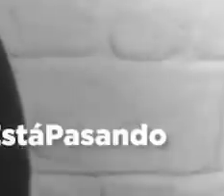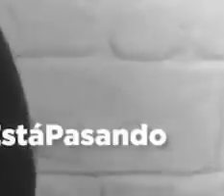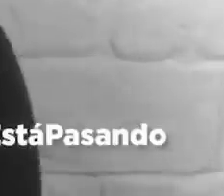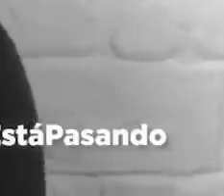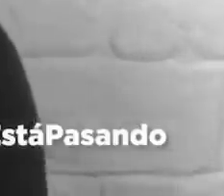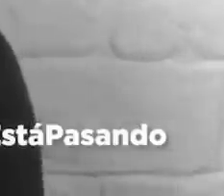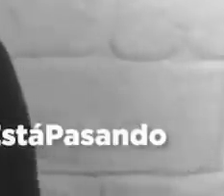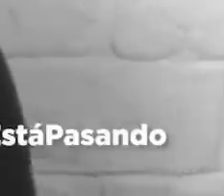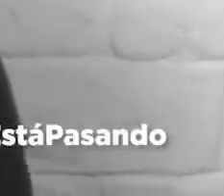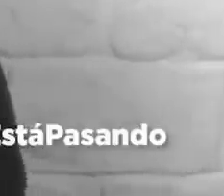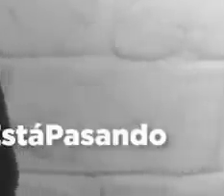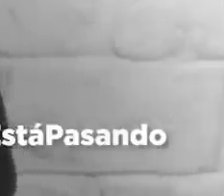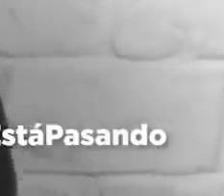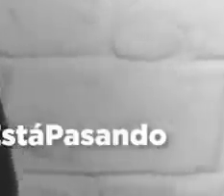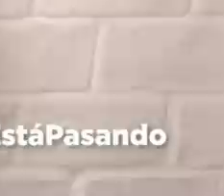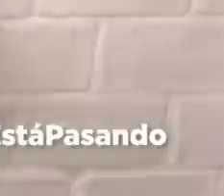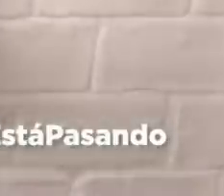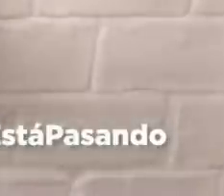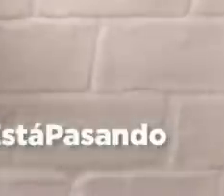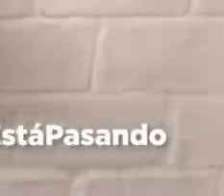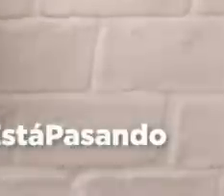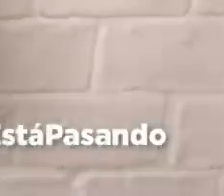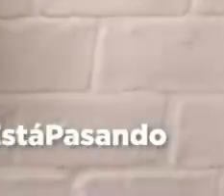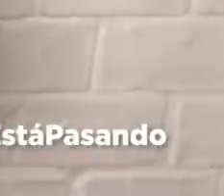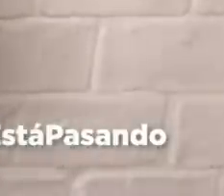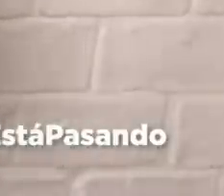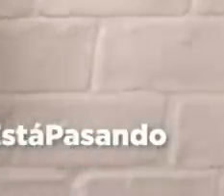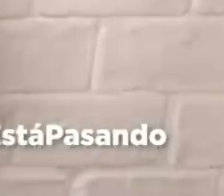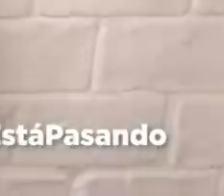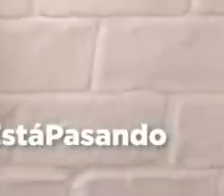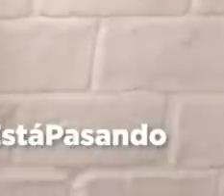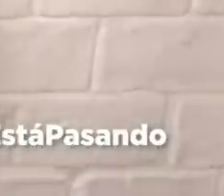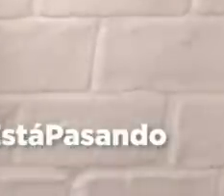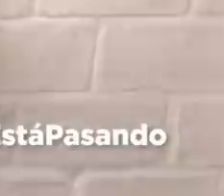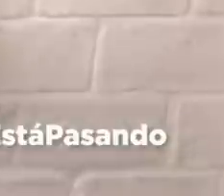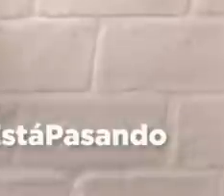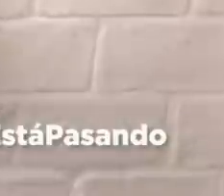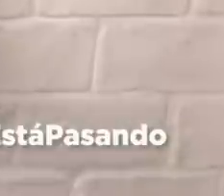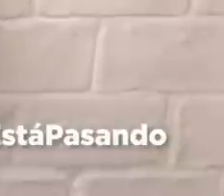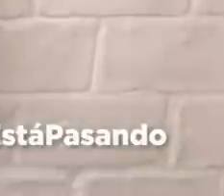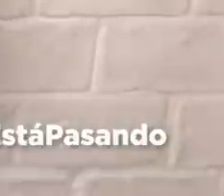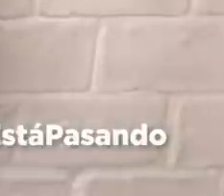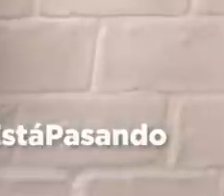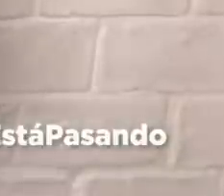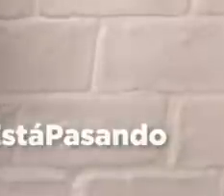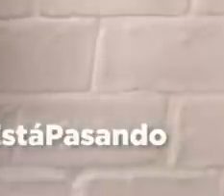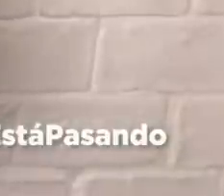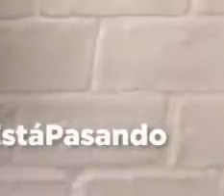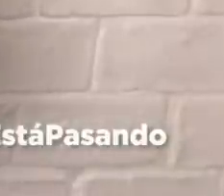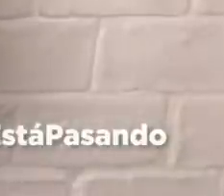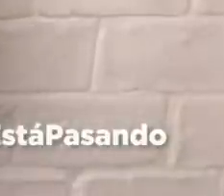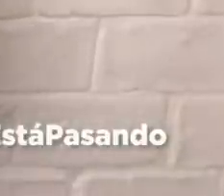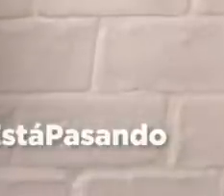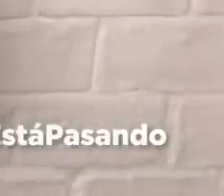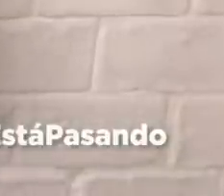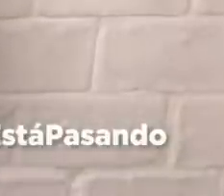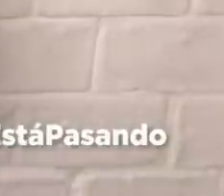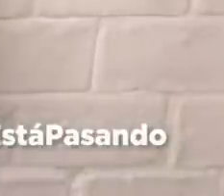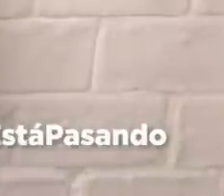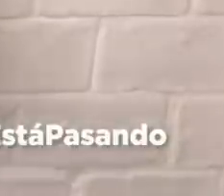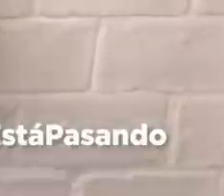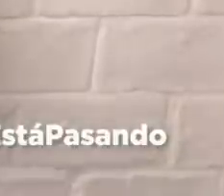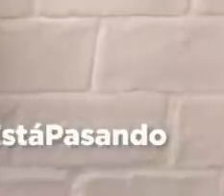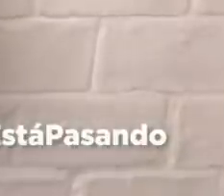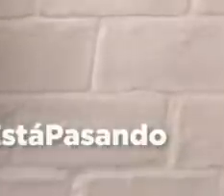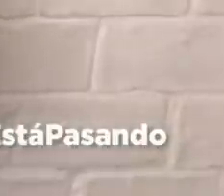la percepción de la opinión pública. Una auditoría que me deja contento a mí porque se podrán imaginar que siendo artista yo no pongo un mango